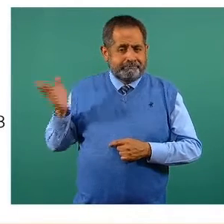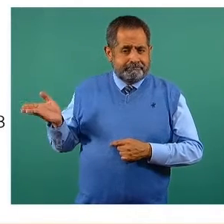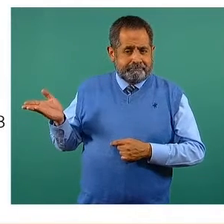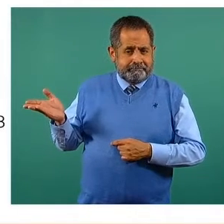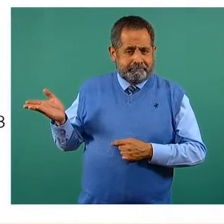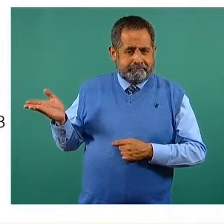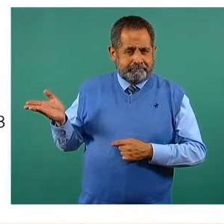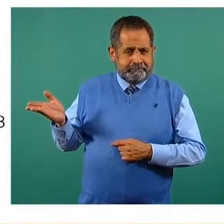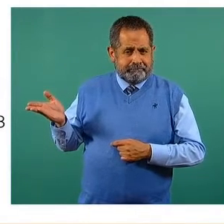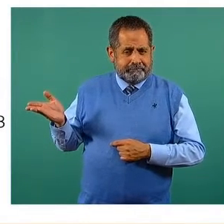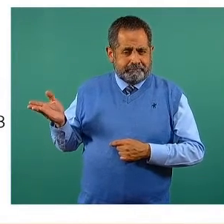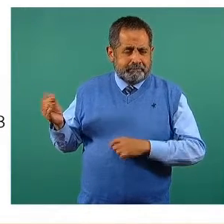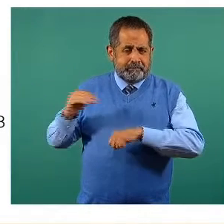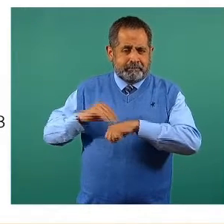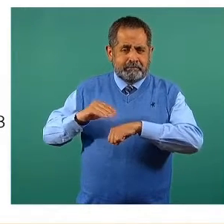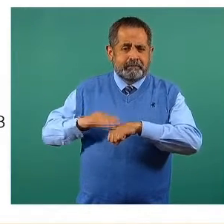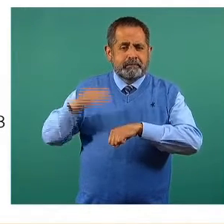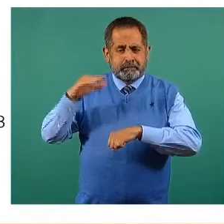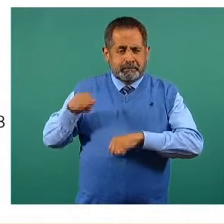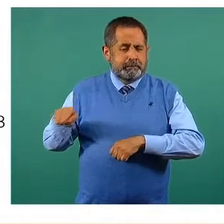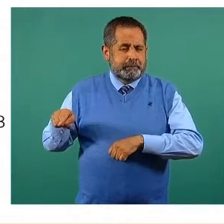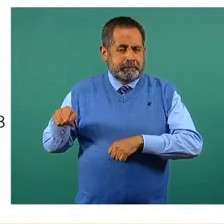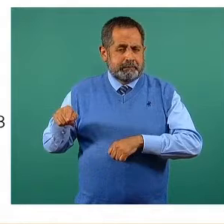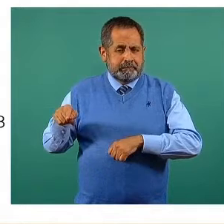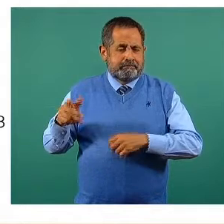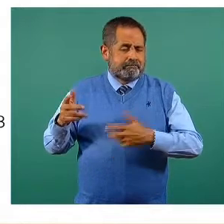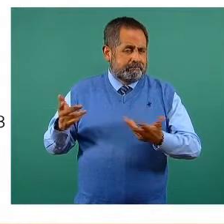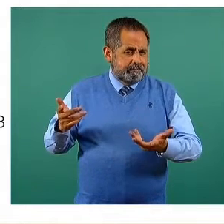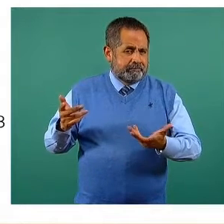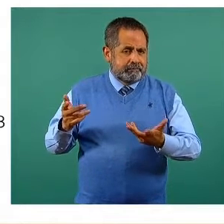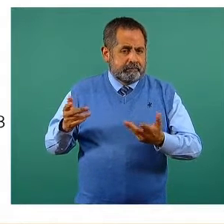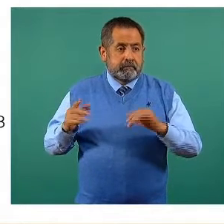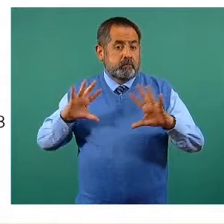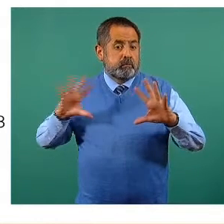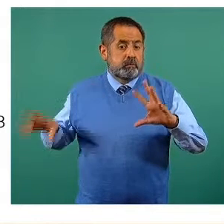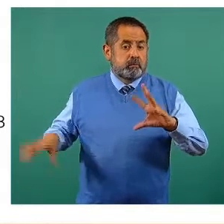que ese incremento que tuvimos en la estadística